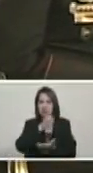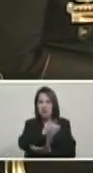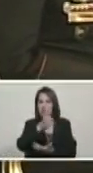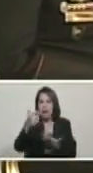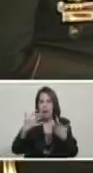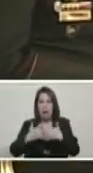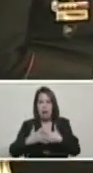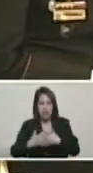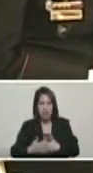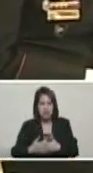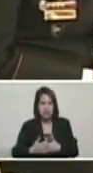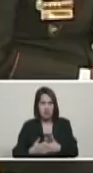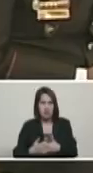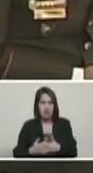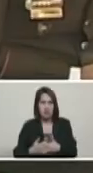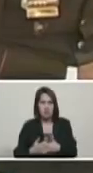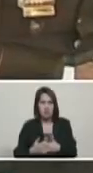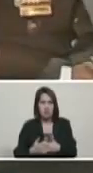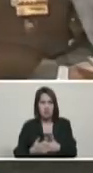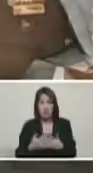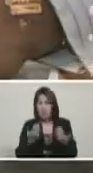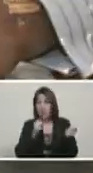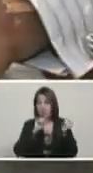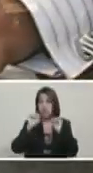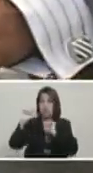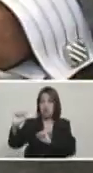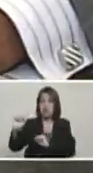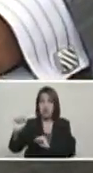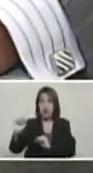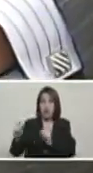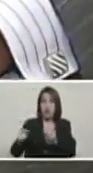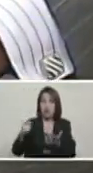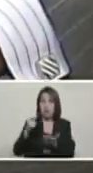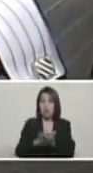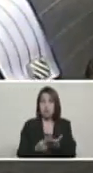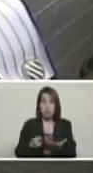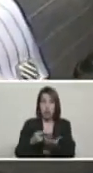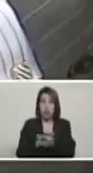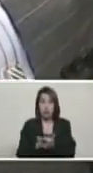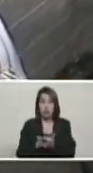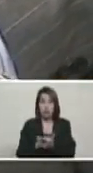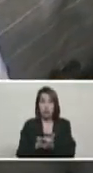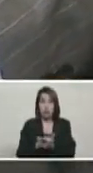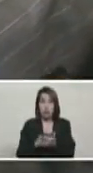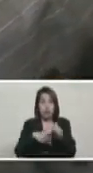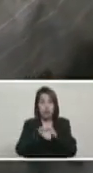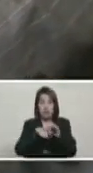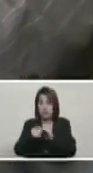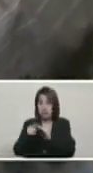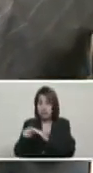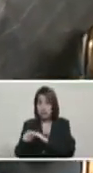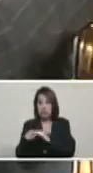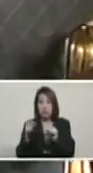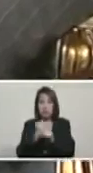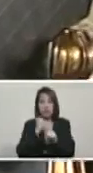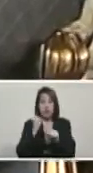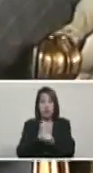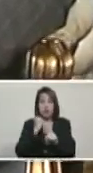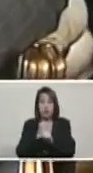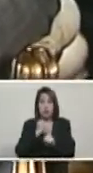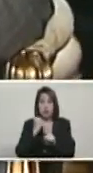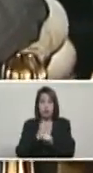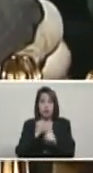salarial para seguir defendiendo la salarización del ingreso de la clase obrera, los trabajadores